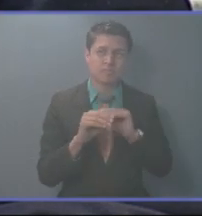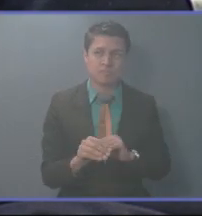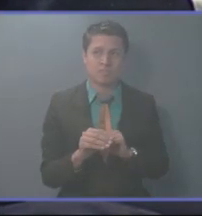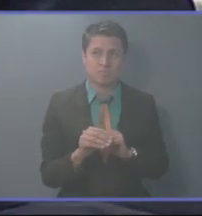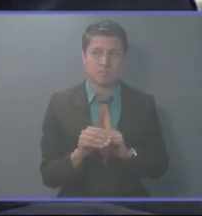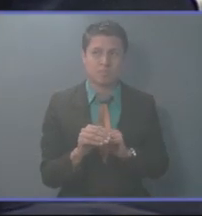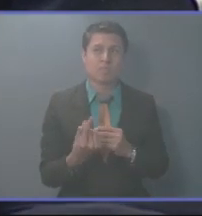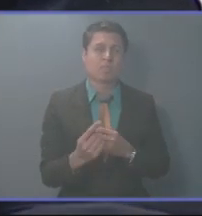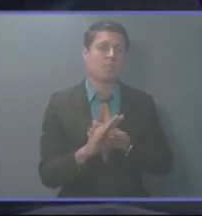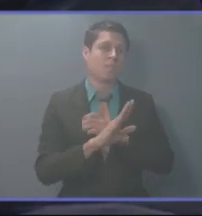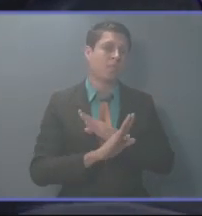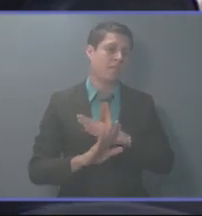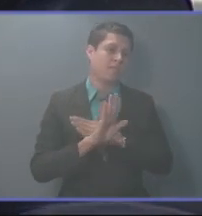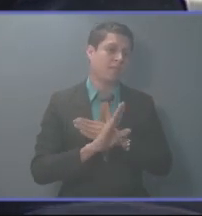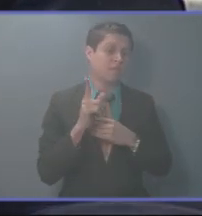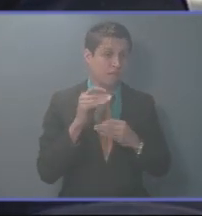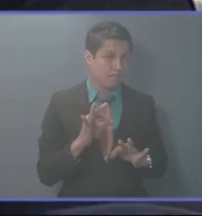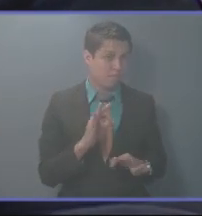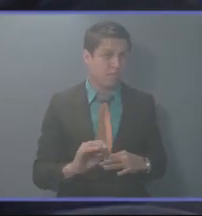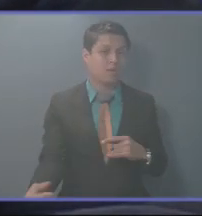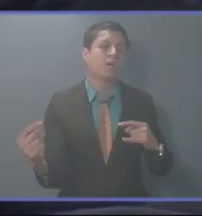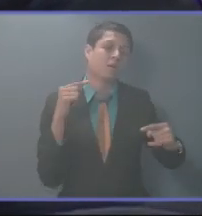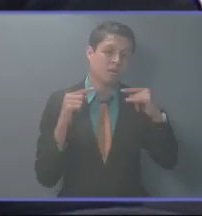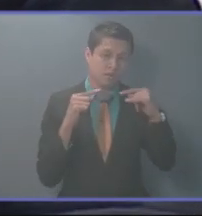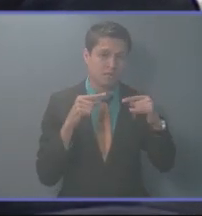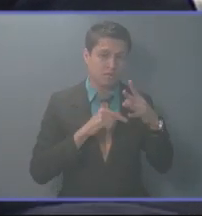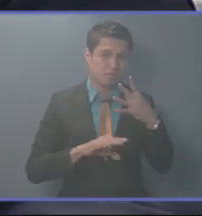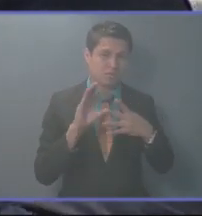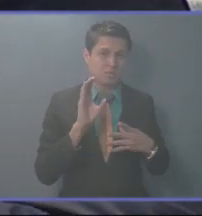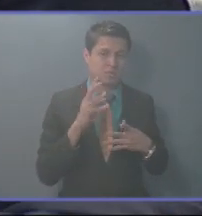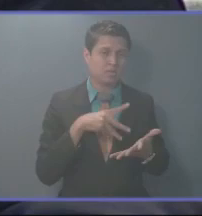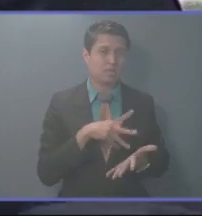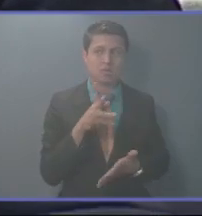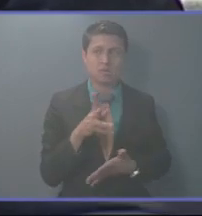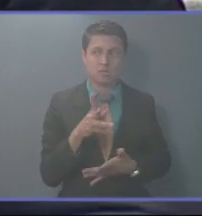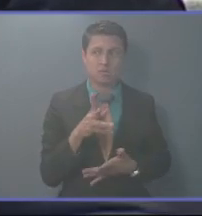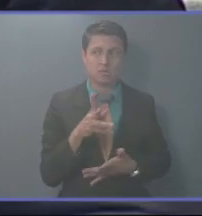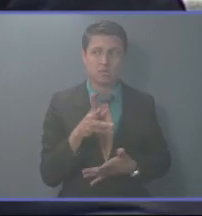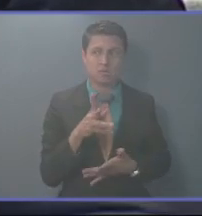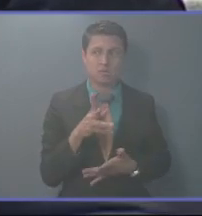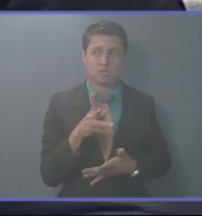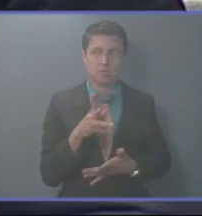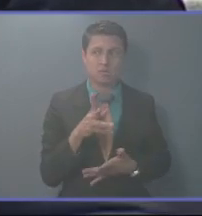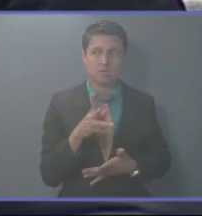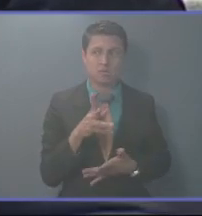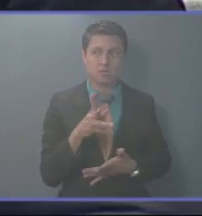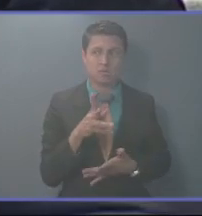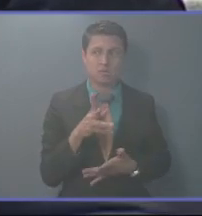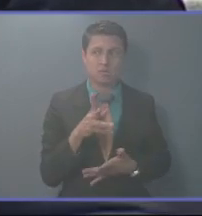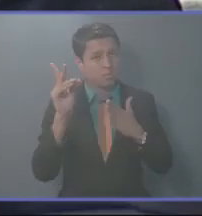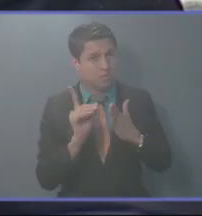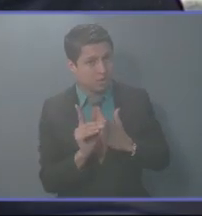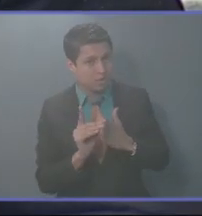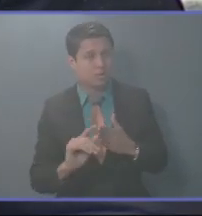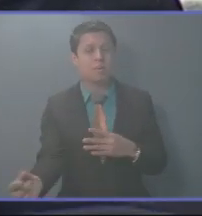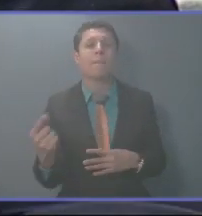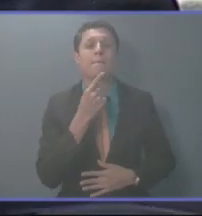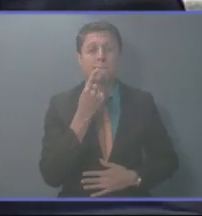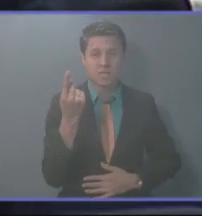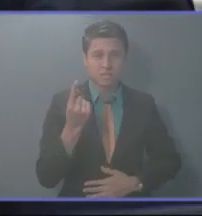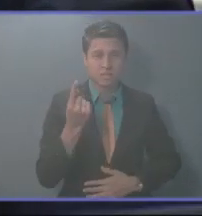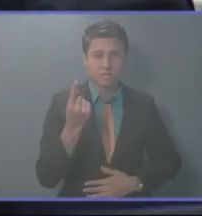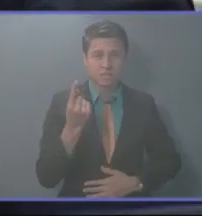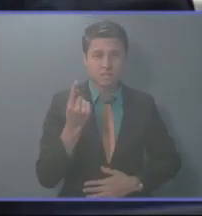de defensa. Por tanto, en uso de sus facultades constitucionales y iniciativa de los diputados y diputadas, decreta